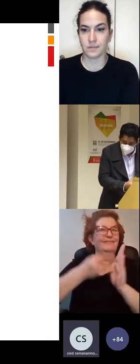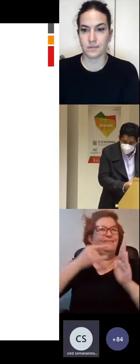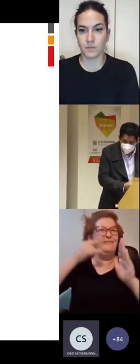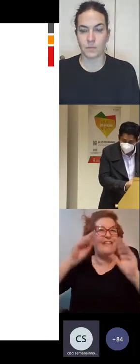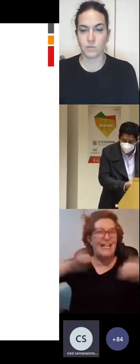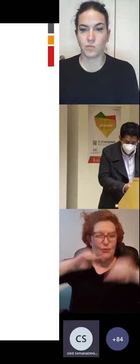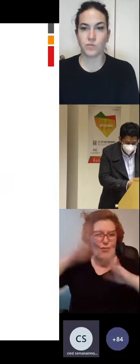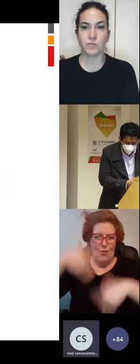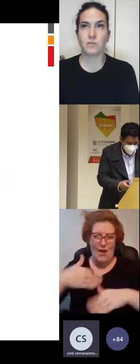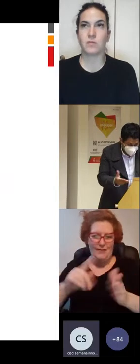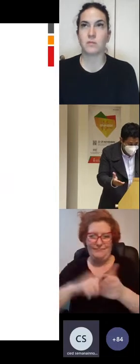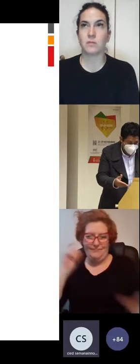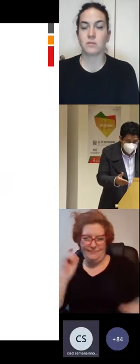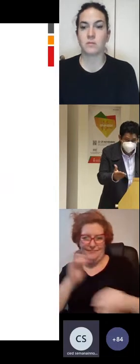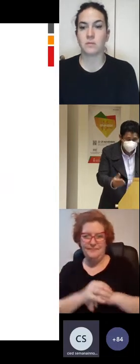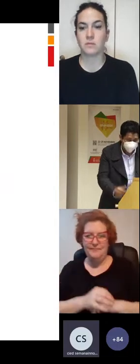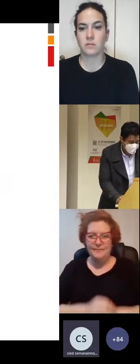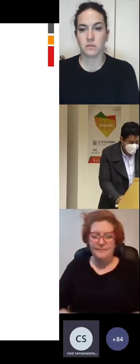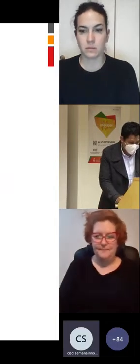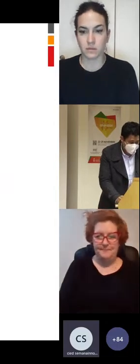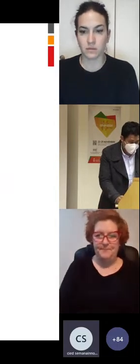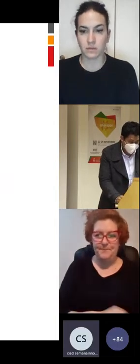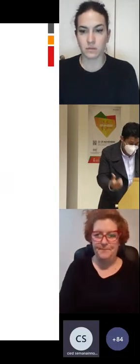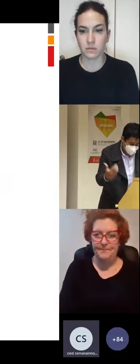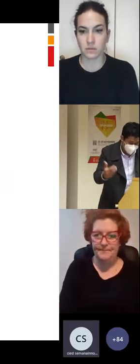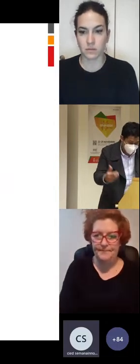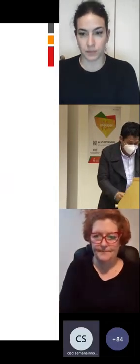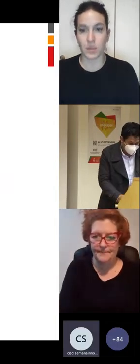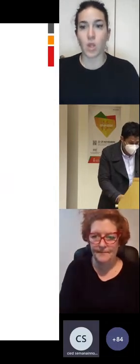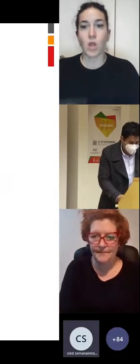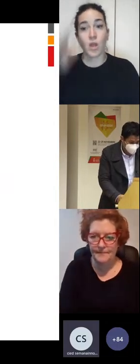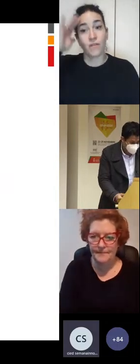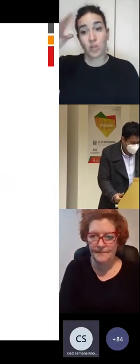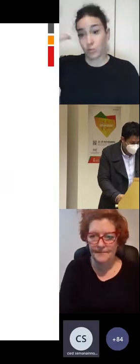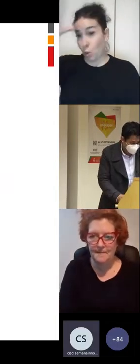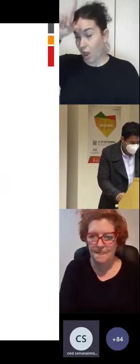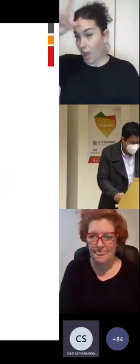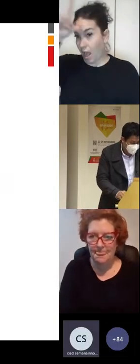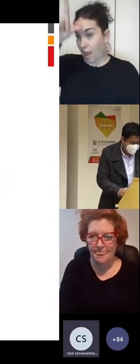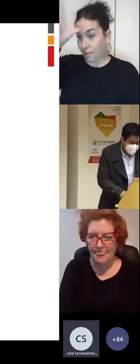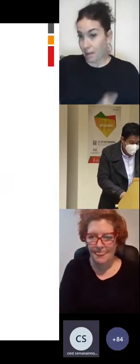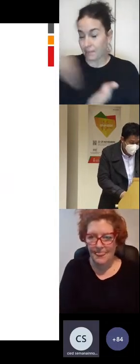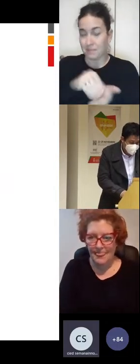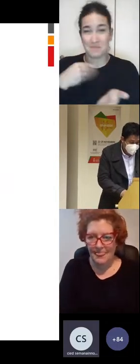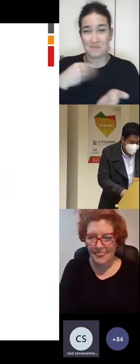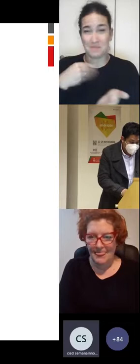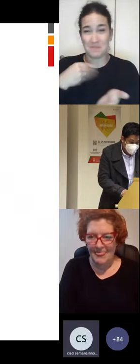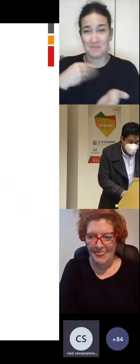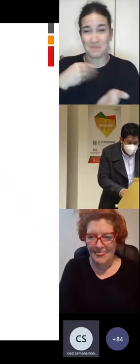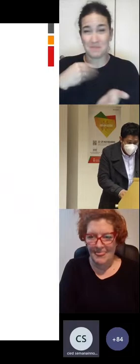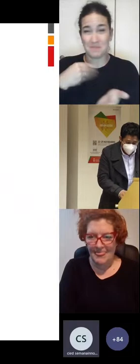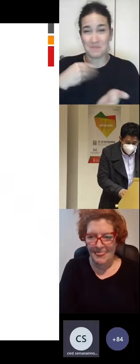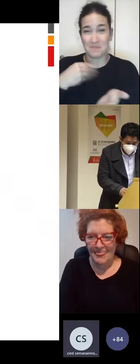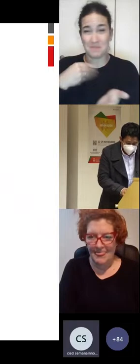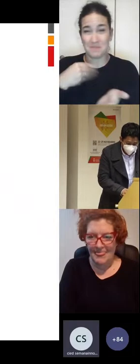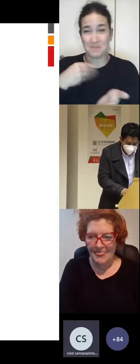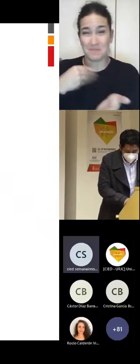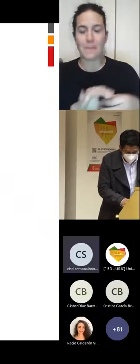un pensador que, pues, alemán, de hecho, como pues hablando de la conferencia anterior, que